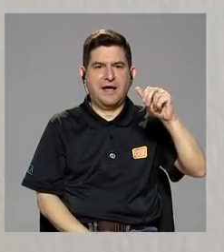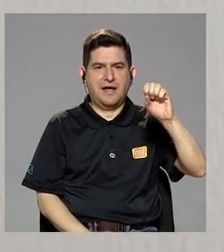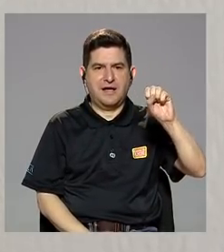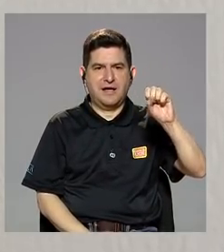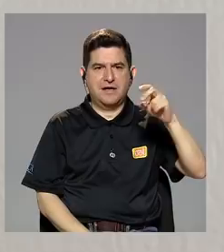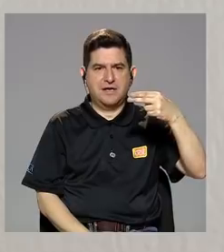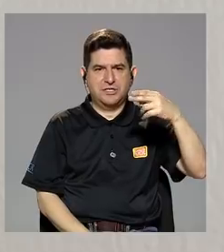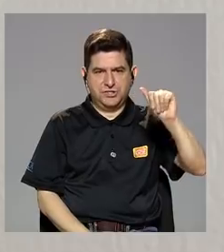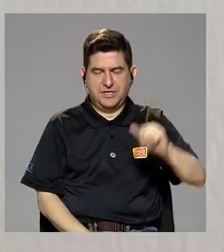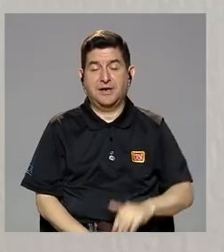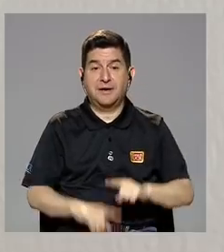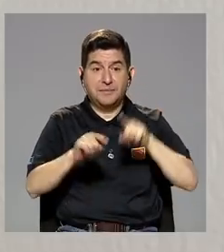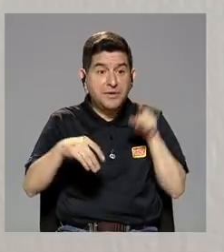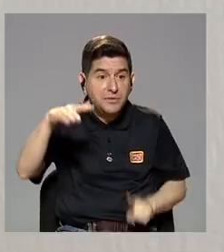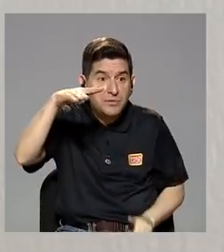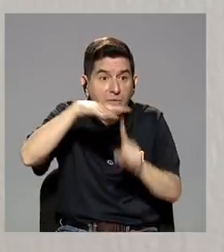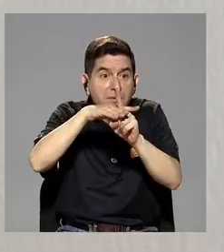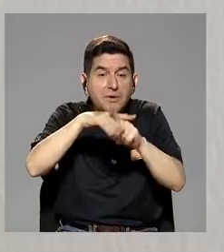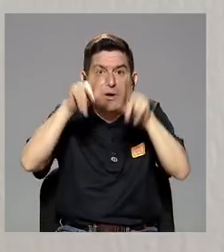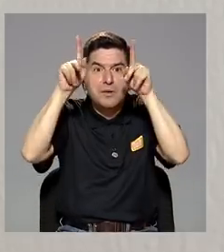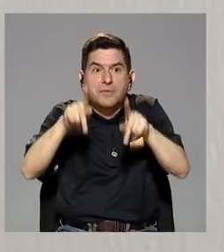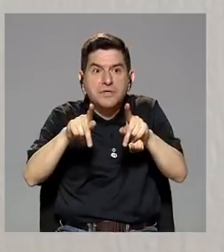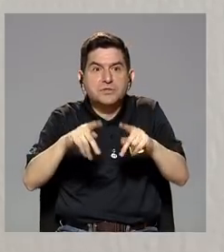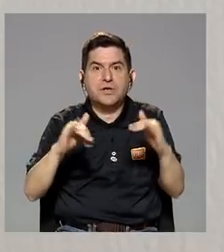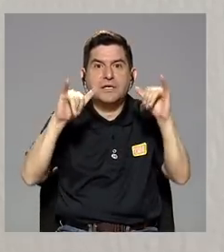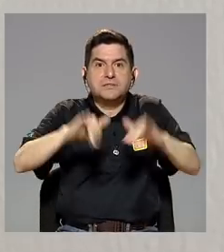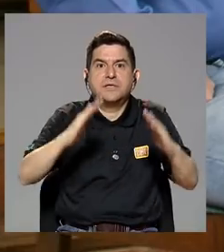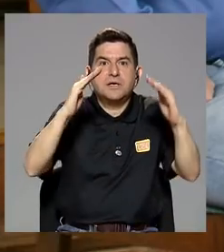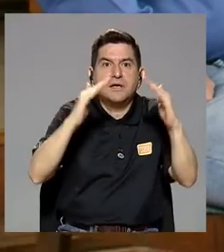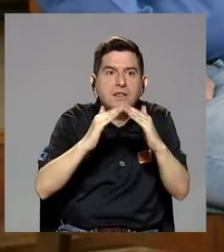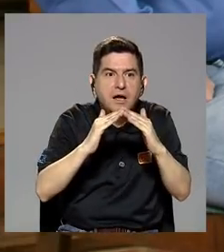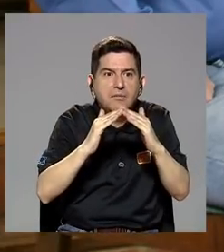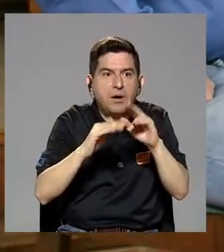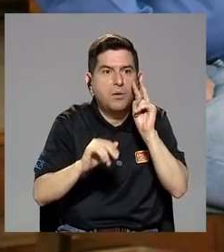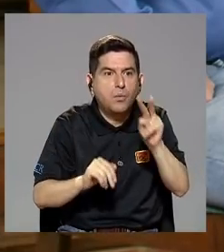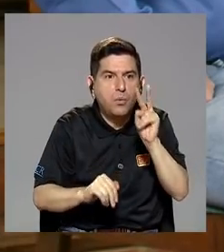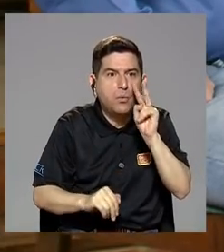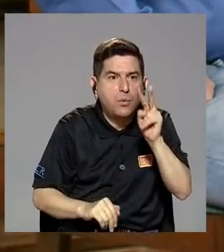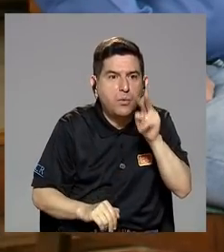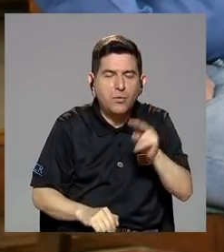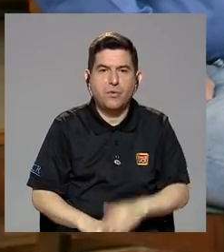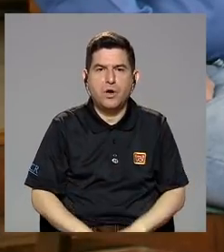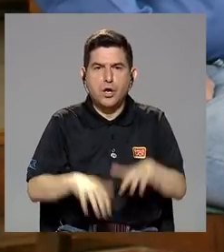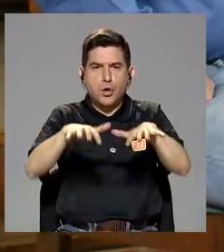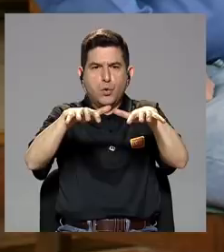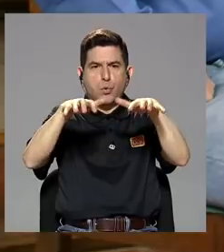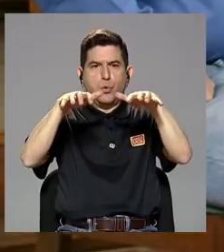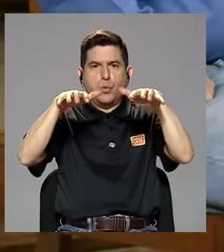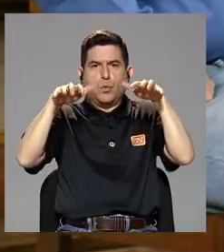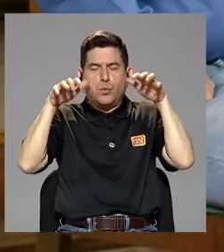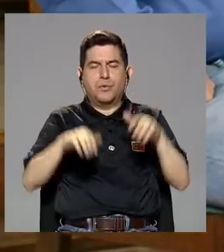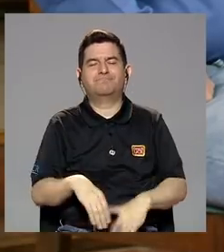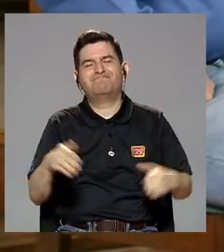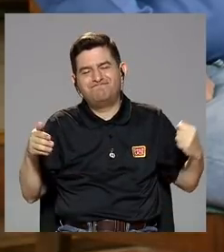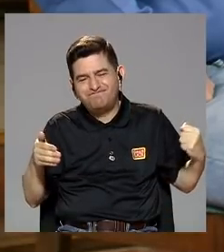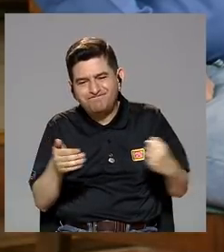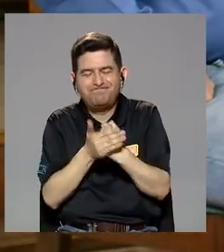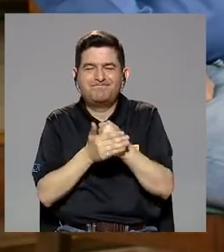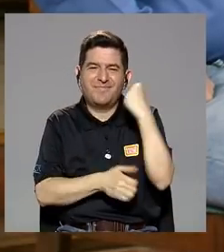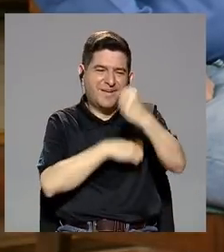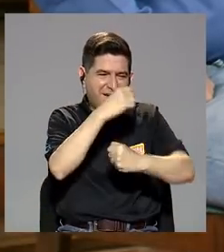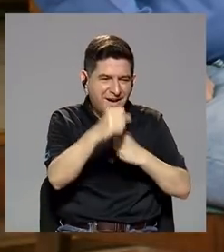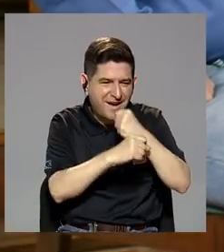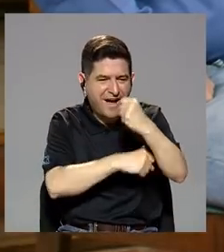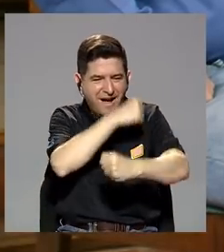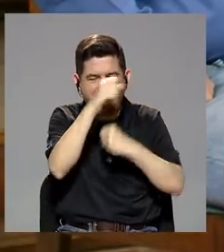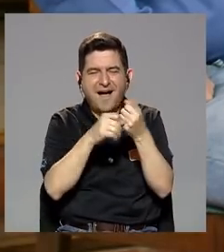esa novela y sencillamente la gente nos salía a las casas y ahí se fue creando todo un público que lamentablemente con los